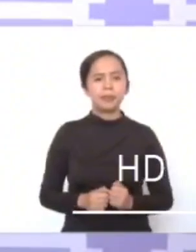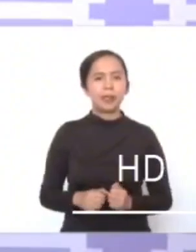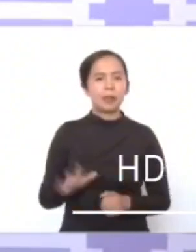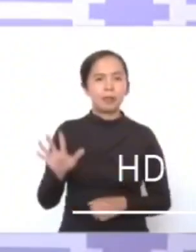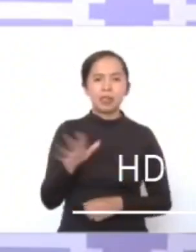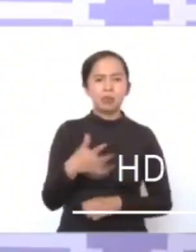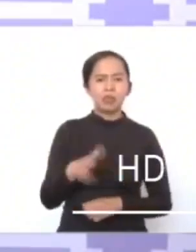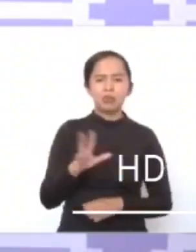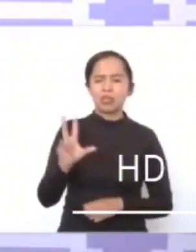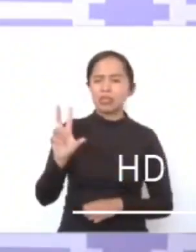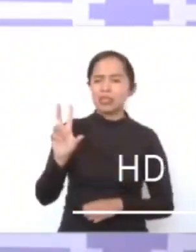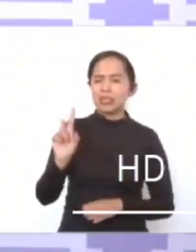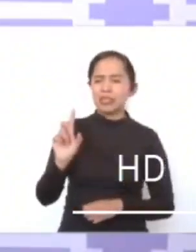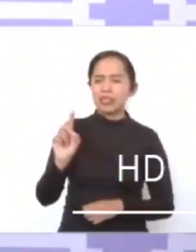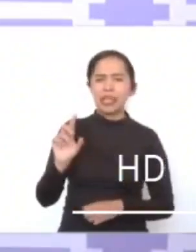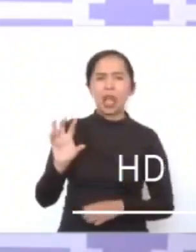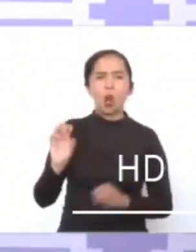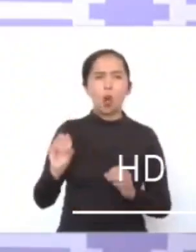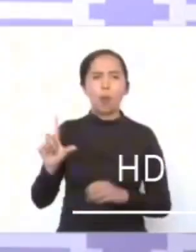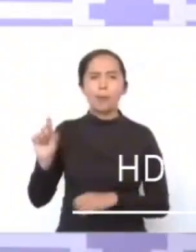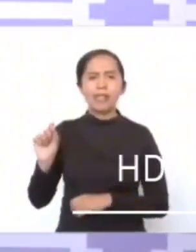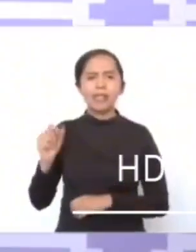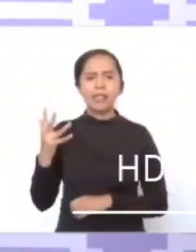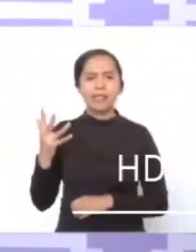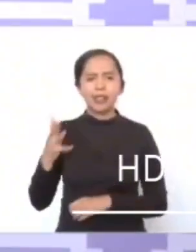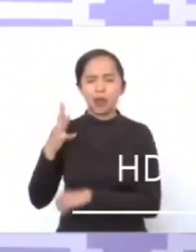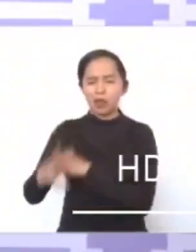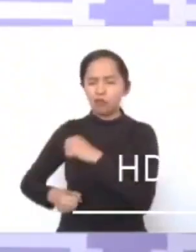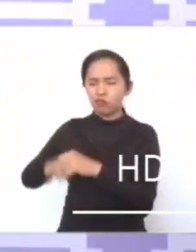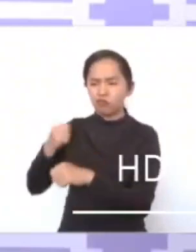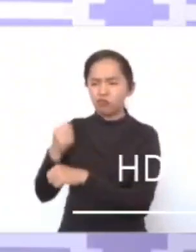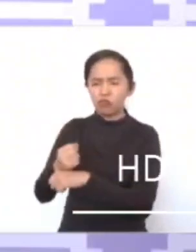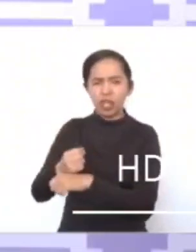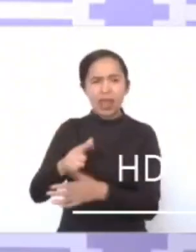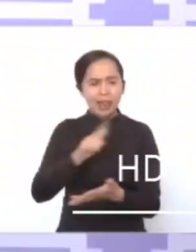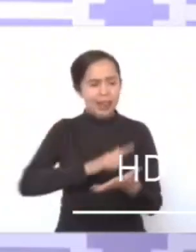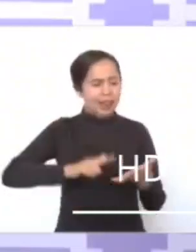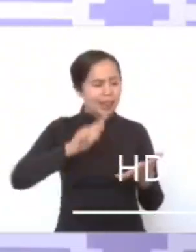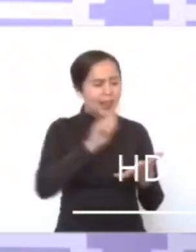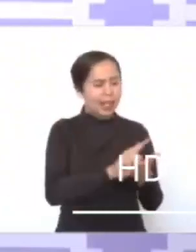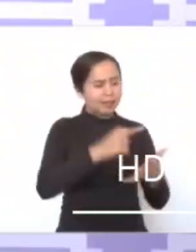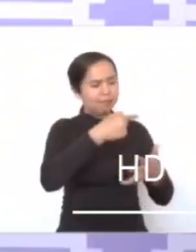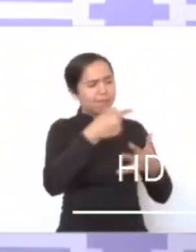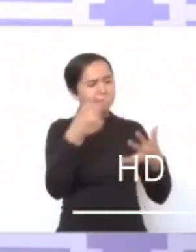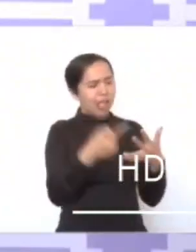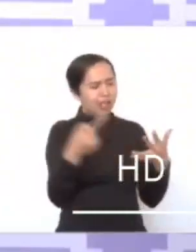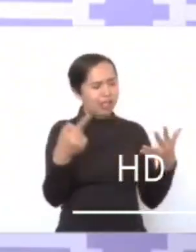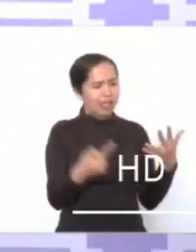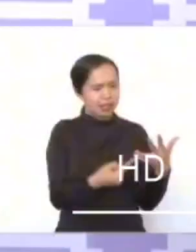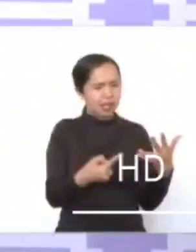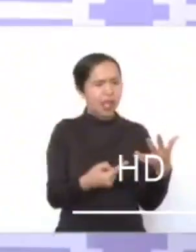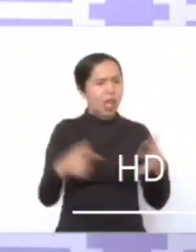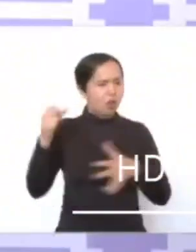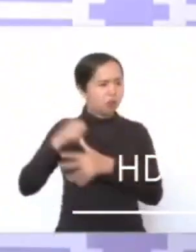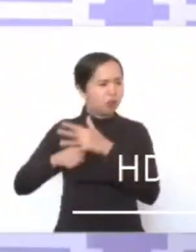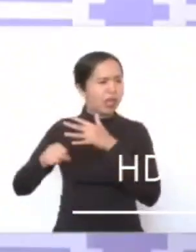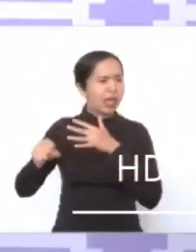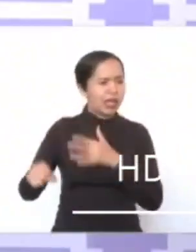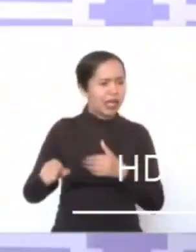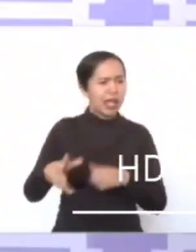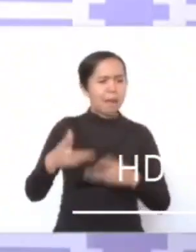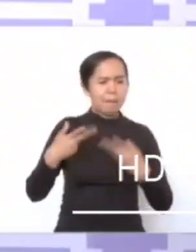30 años, 25 años de reformas en materia penal, en materia civil,